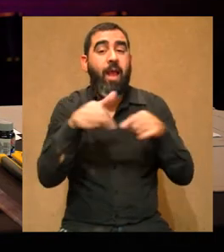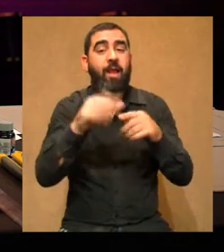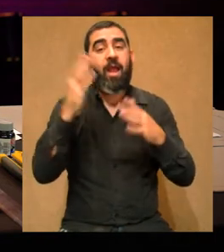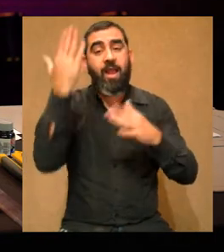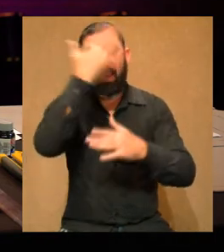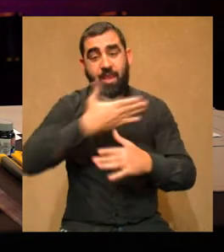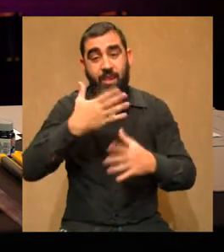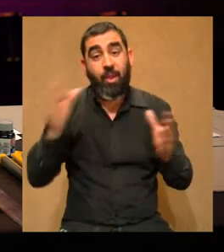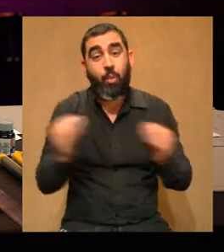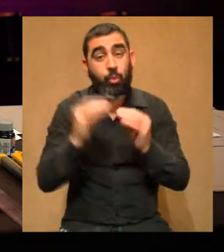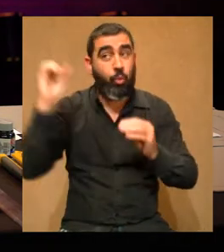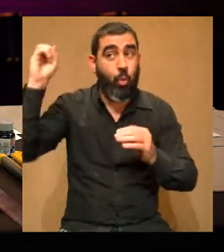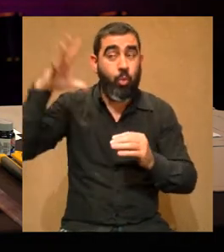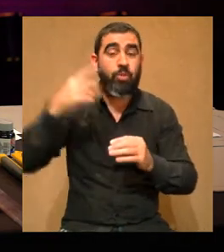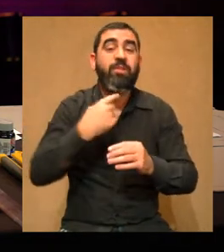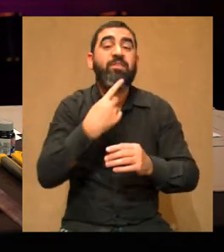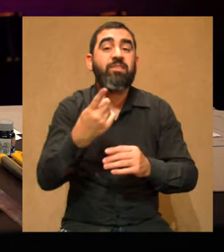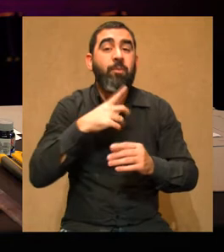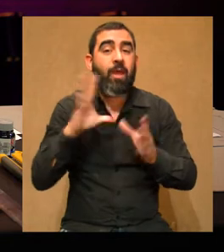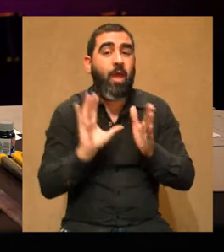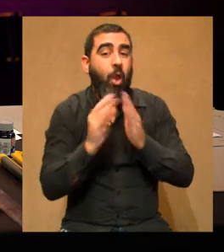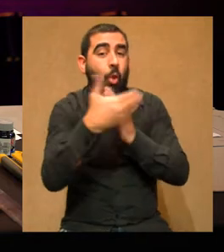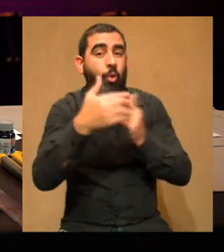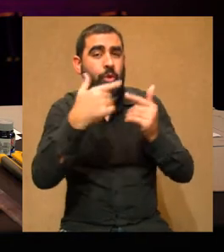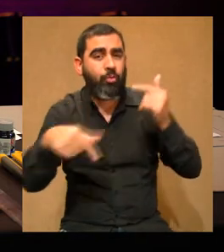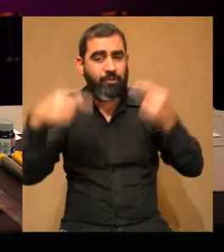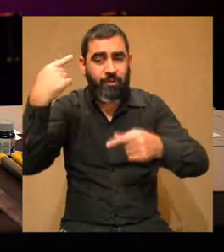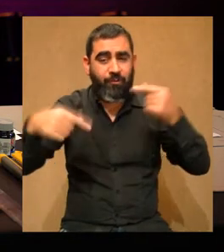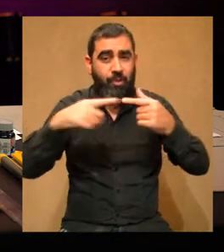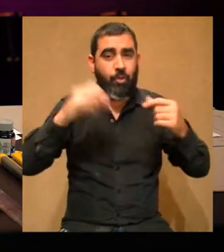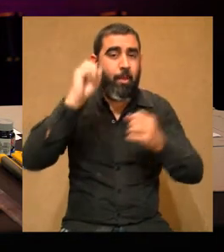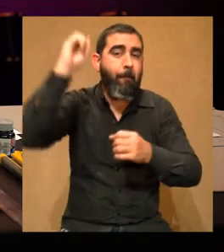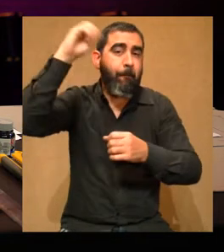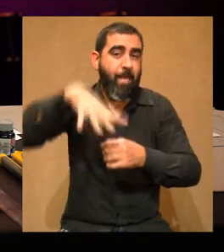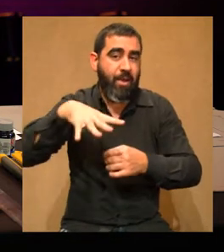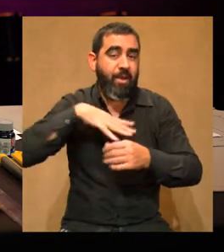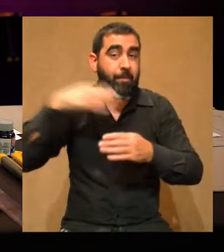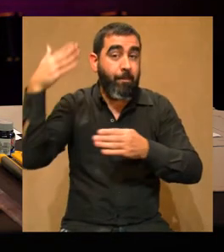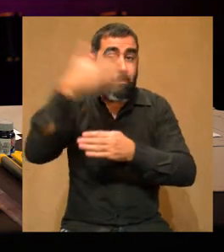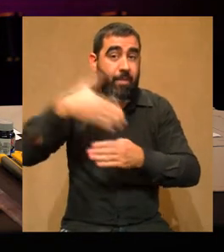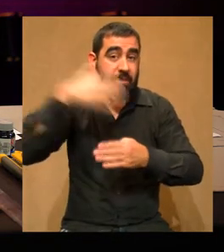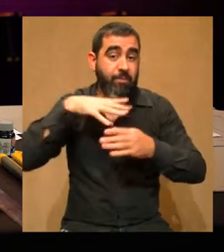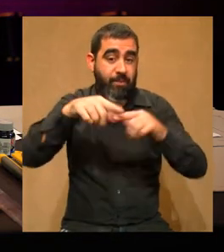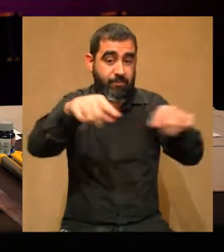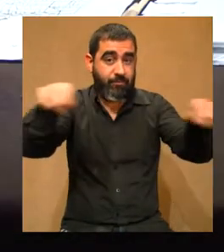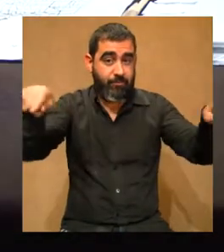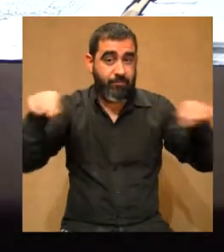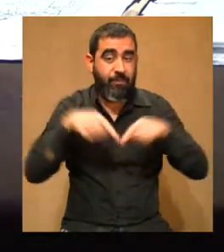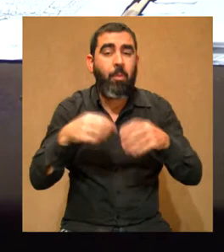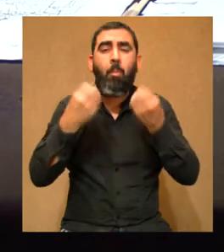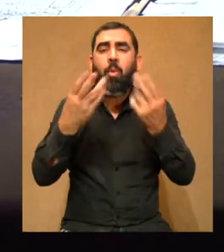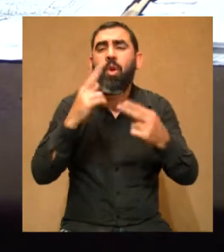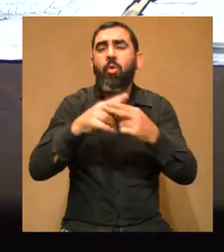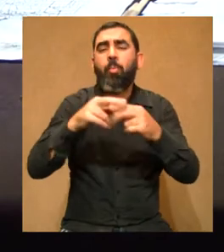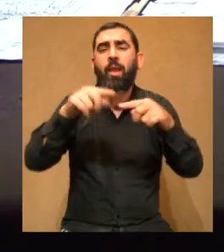la caja negra junto con la luz nos sirve para esconder todos los distintos elementos mágicos que participan de la puesta en escena era y